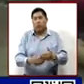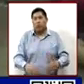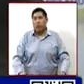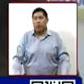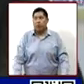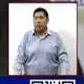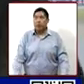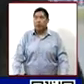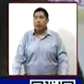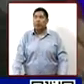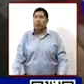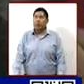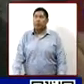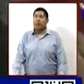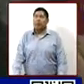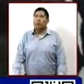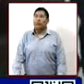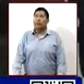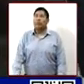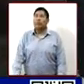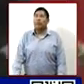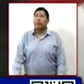cumplimiento.